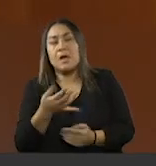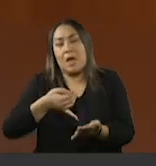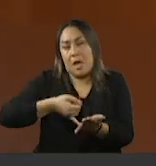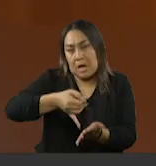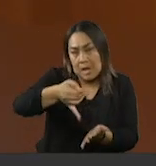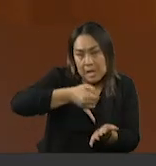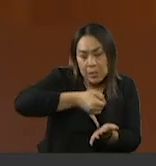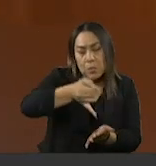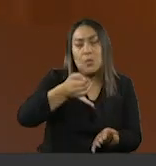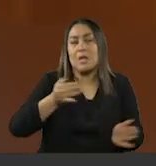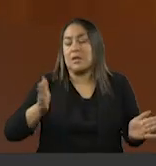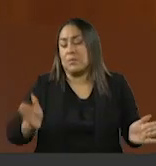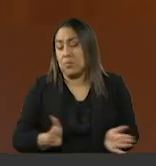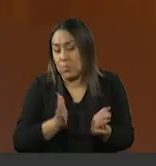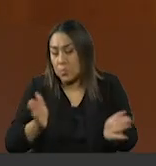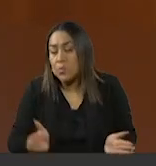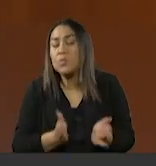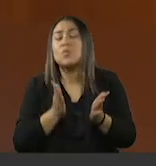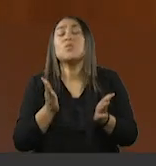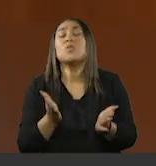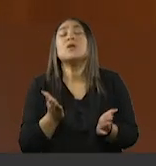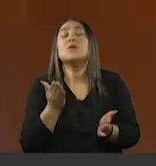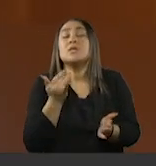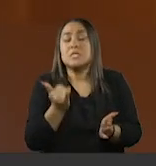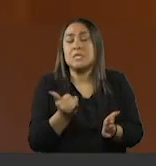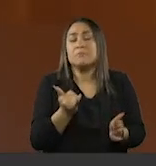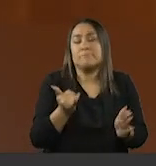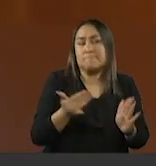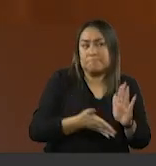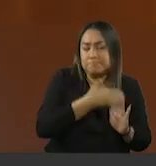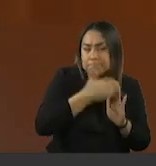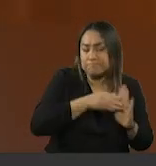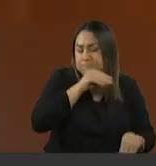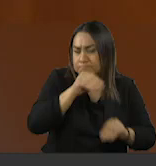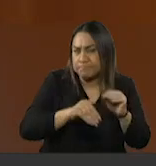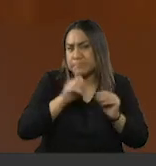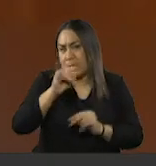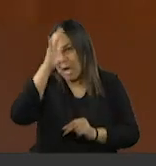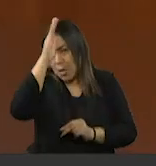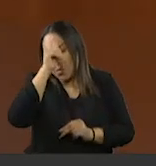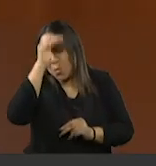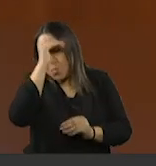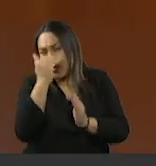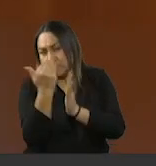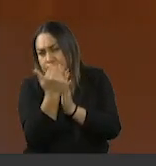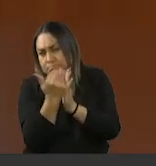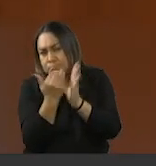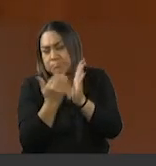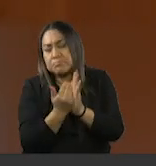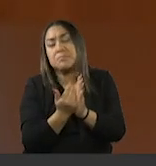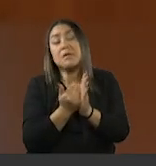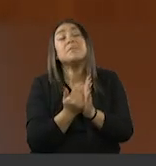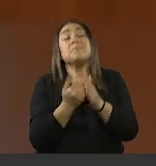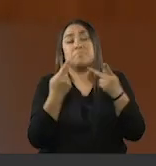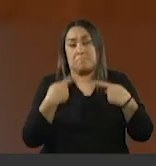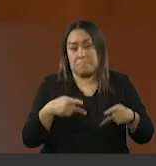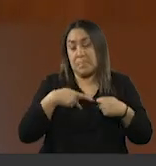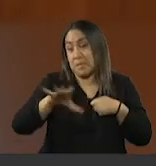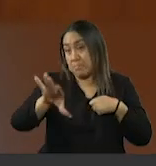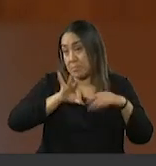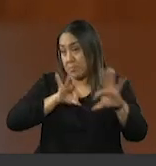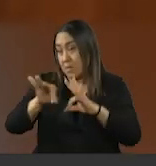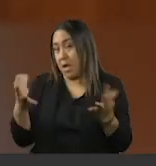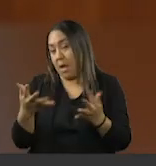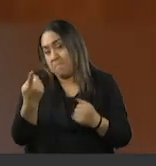y fomento Comunicaciones y Obras Públicas con punto de acuerdo relativo a las personas propuestas por el ciudadano presidente de la